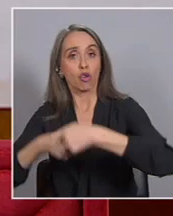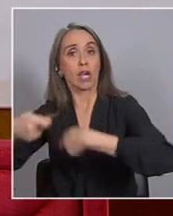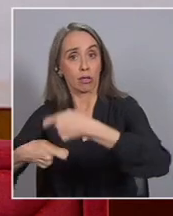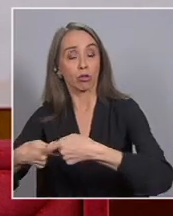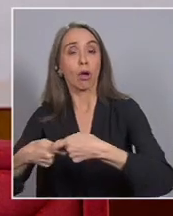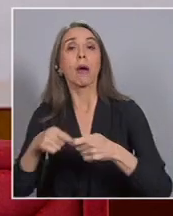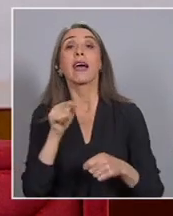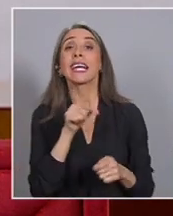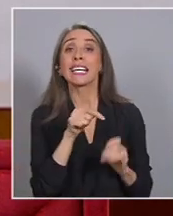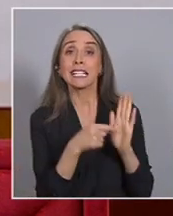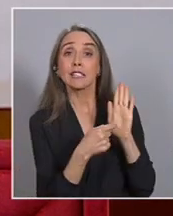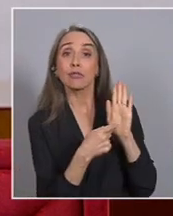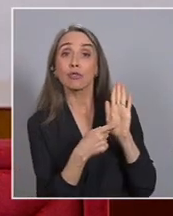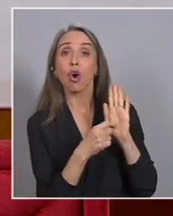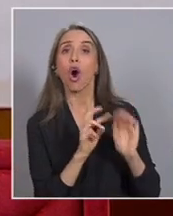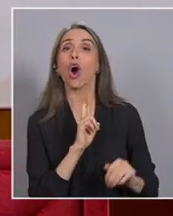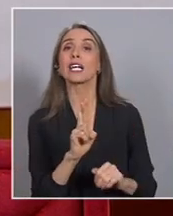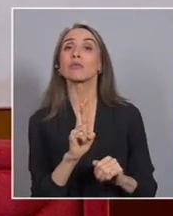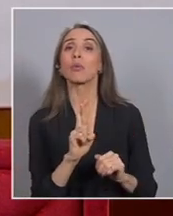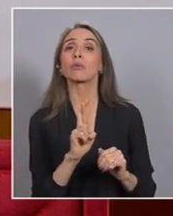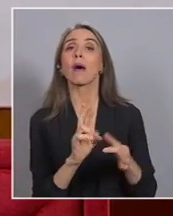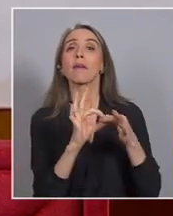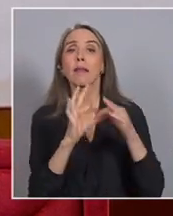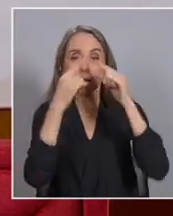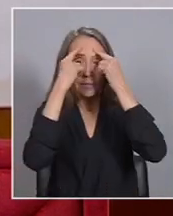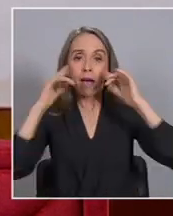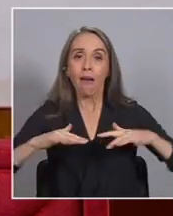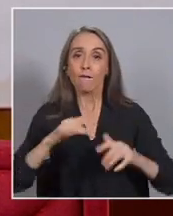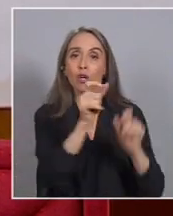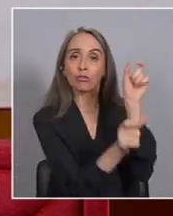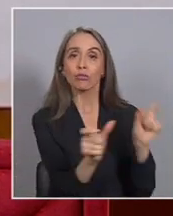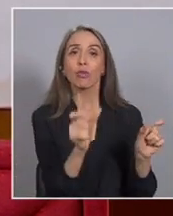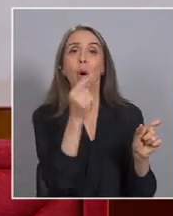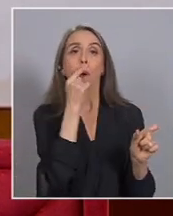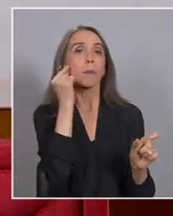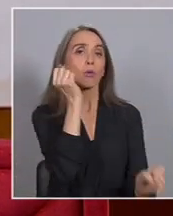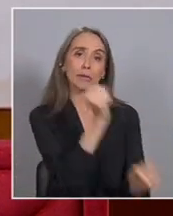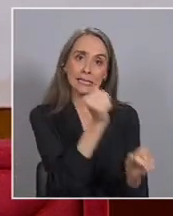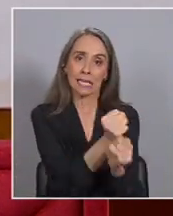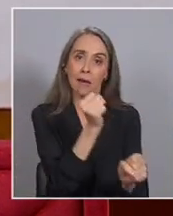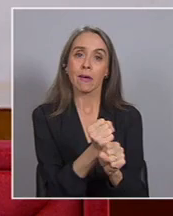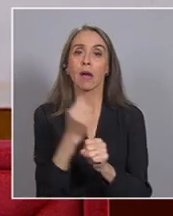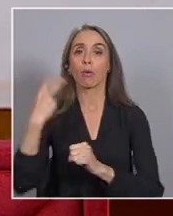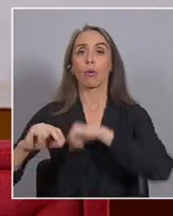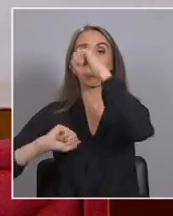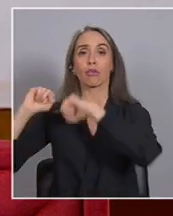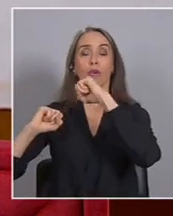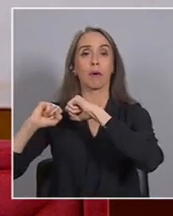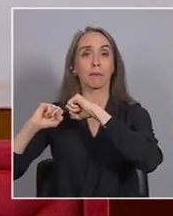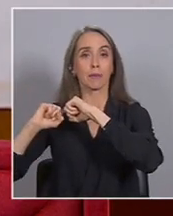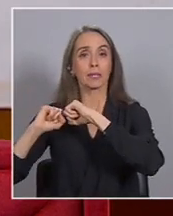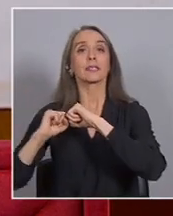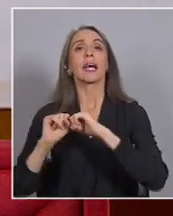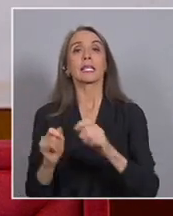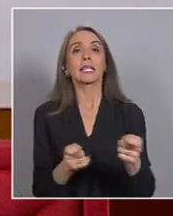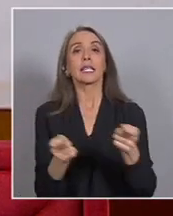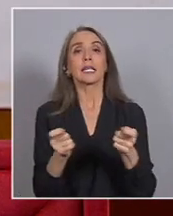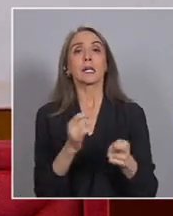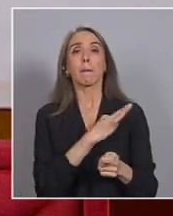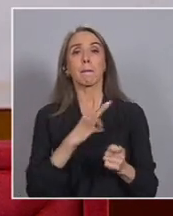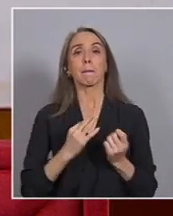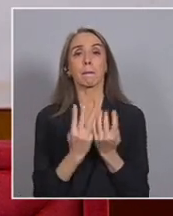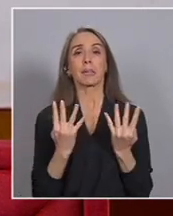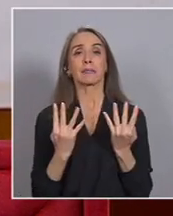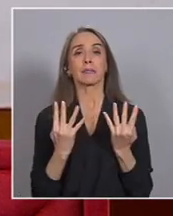resultado, es el producto del esfuerzo de los trabajadores y de los empresarios y de la conducción del equipo económico del